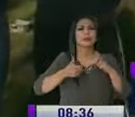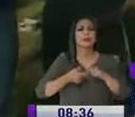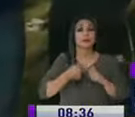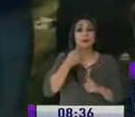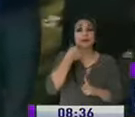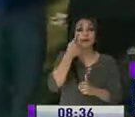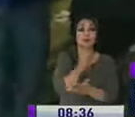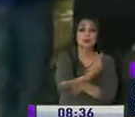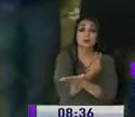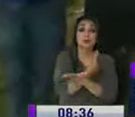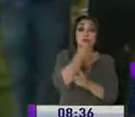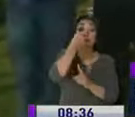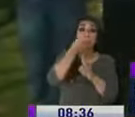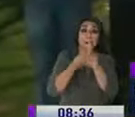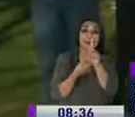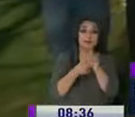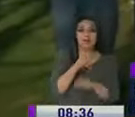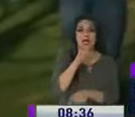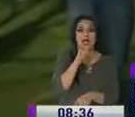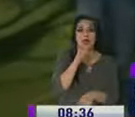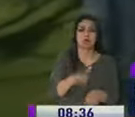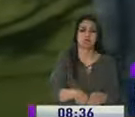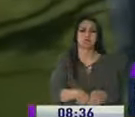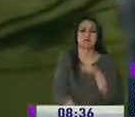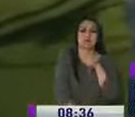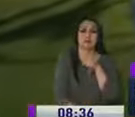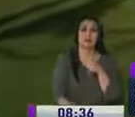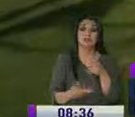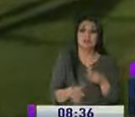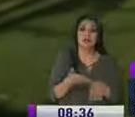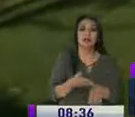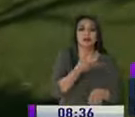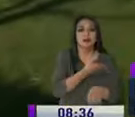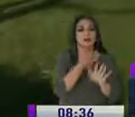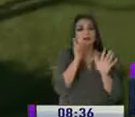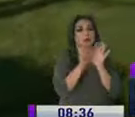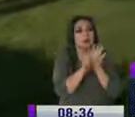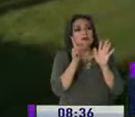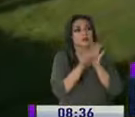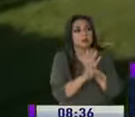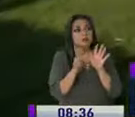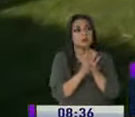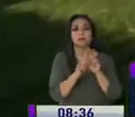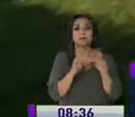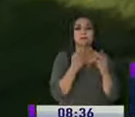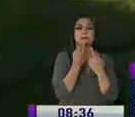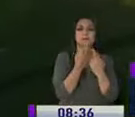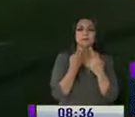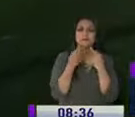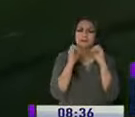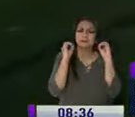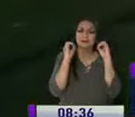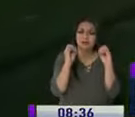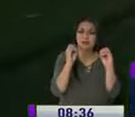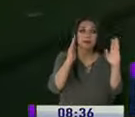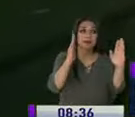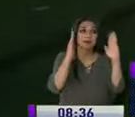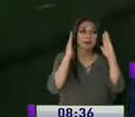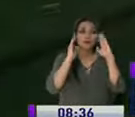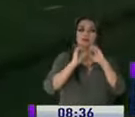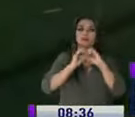que está vinculada a un proceso por tratarse de un presunto agresor de tipo sexual. El individuo estaba prófugo